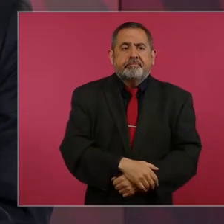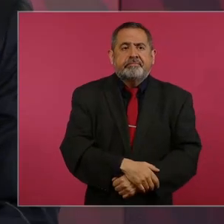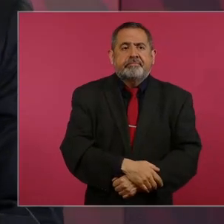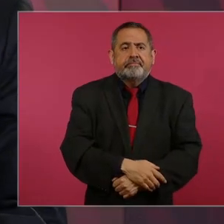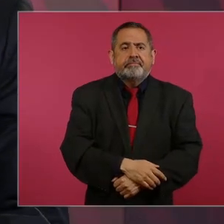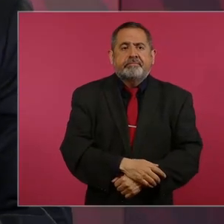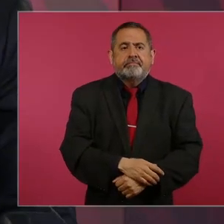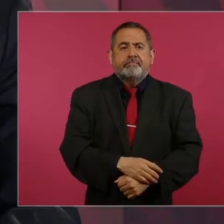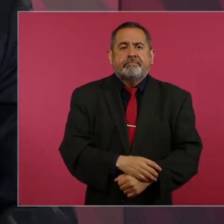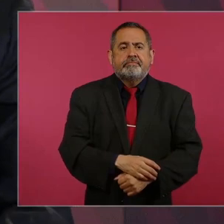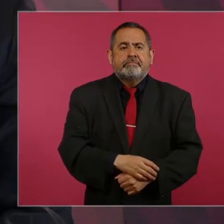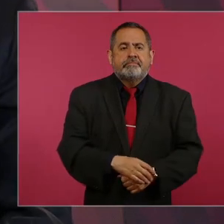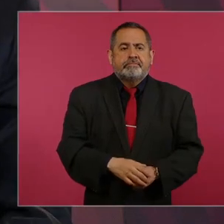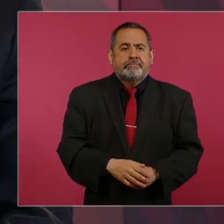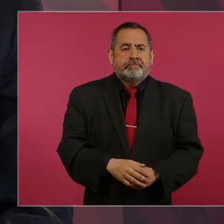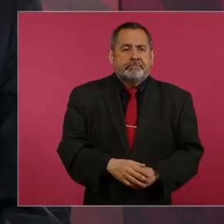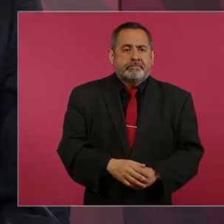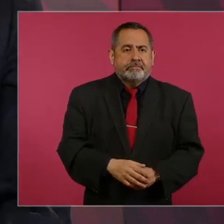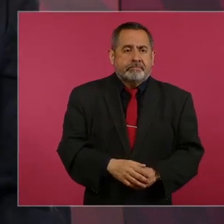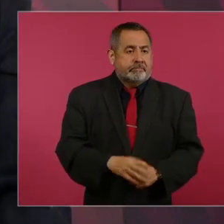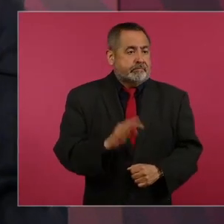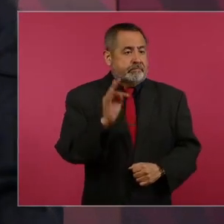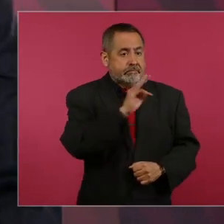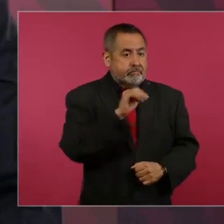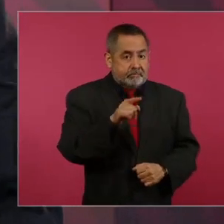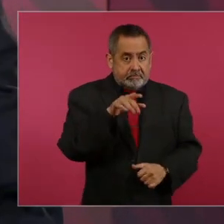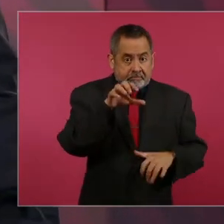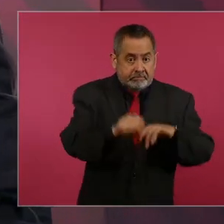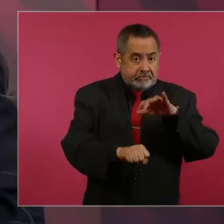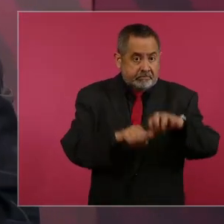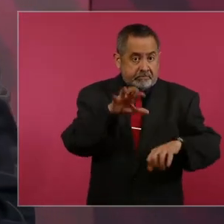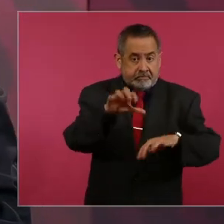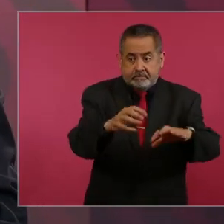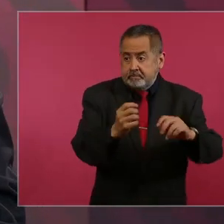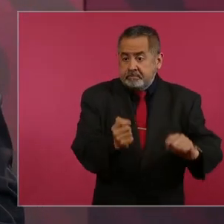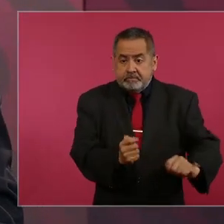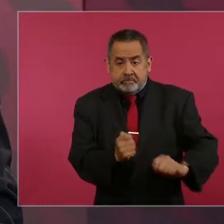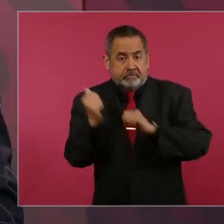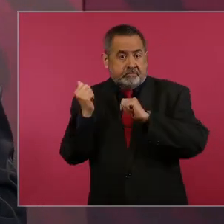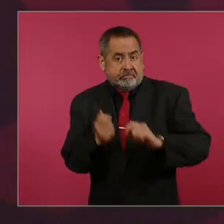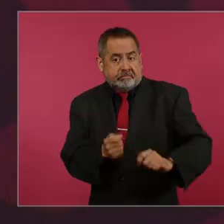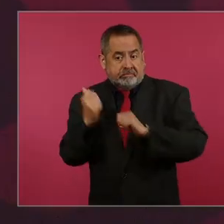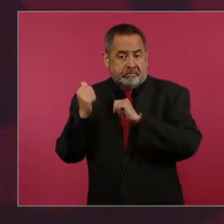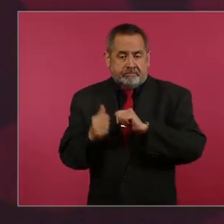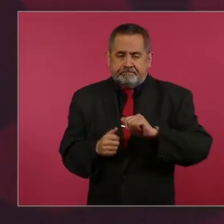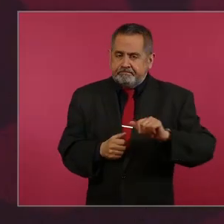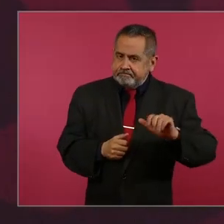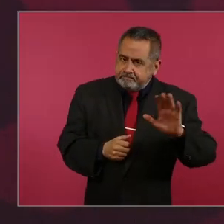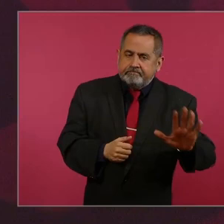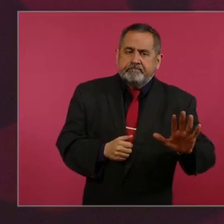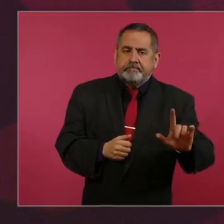si pretendieran deportar, por ejemplo,